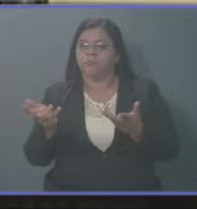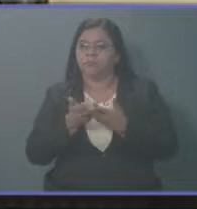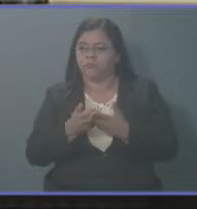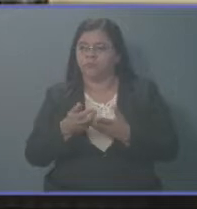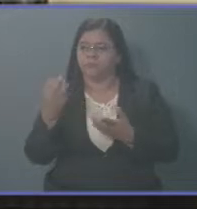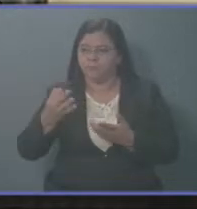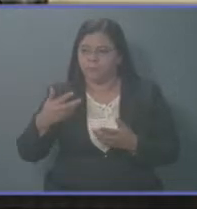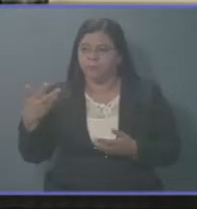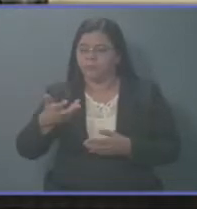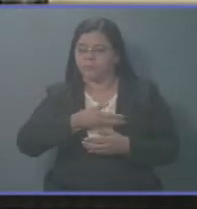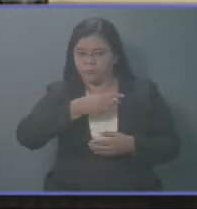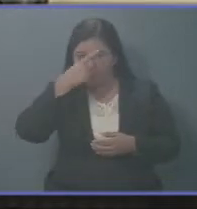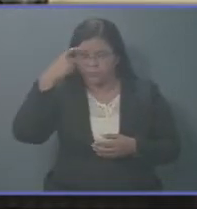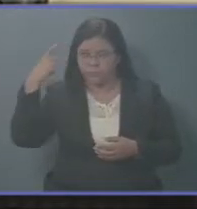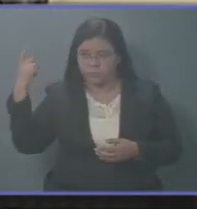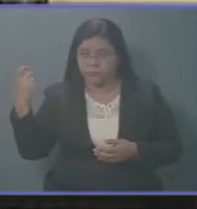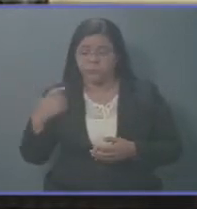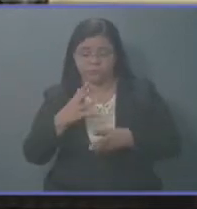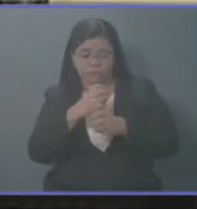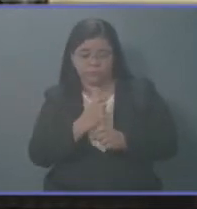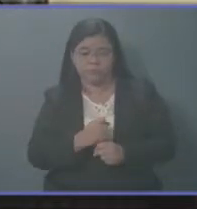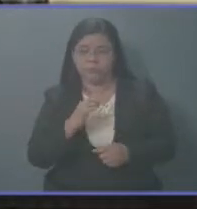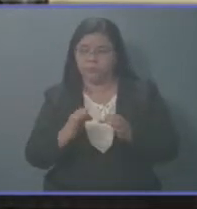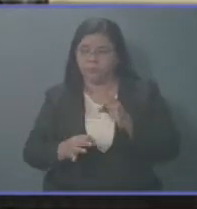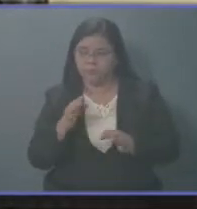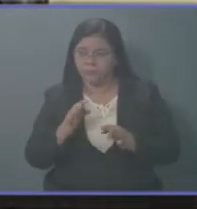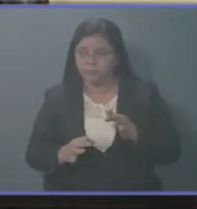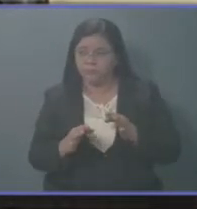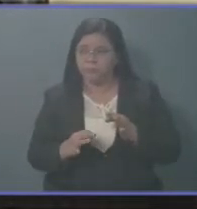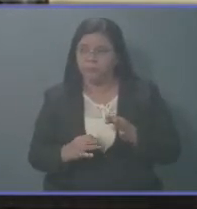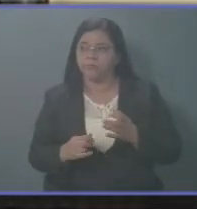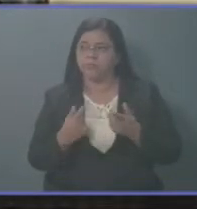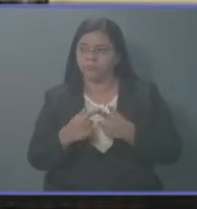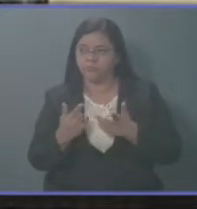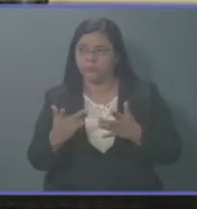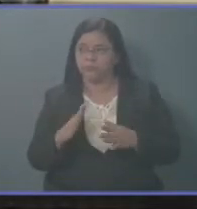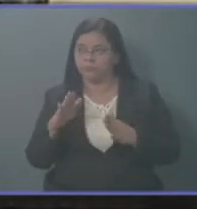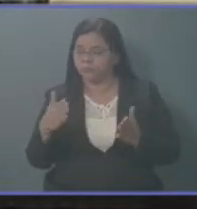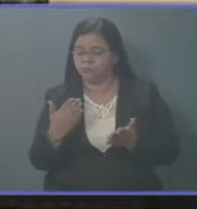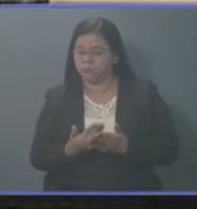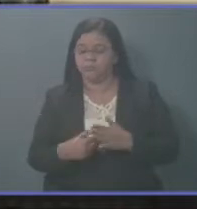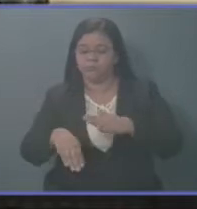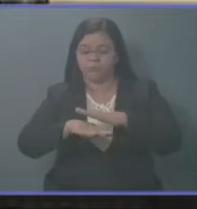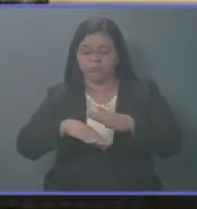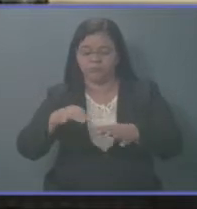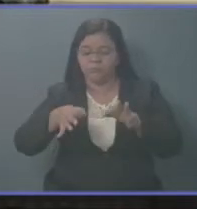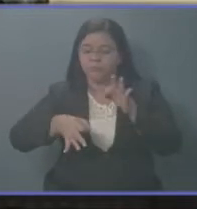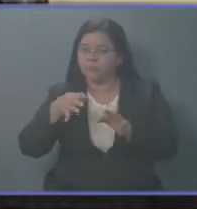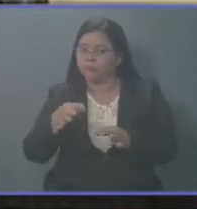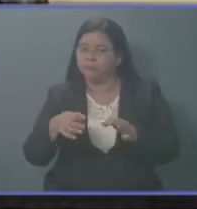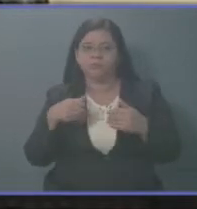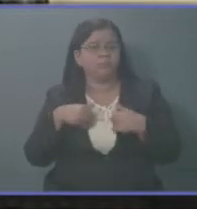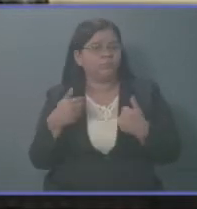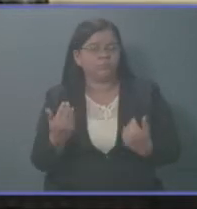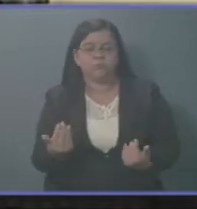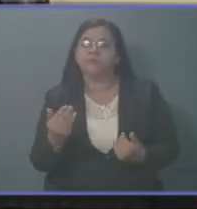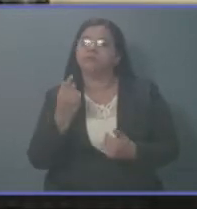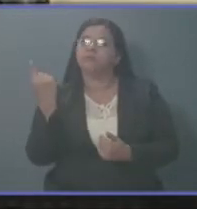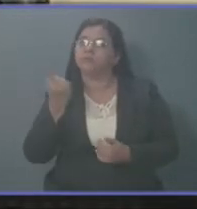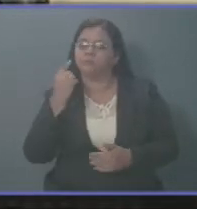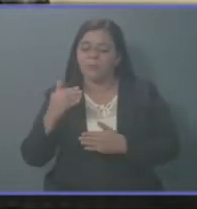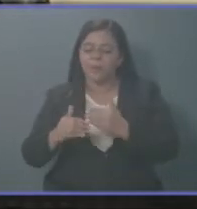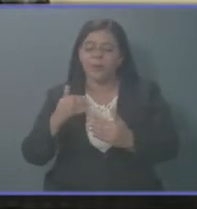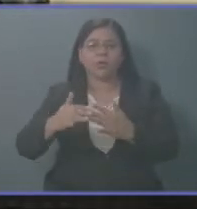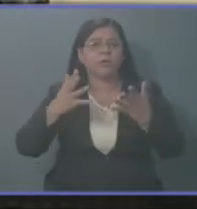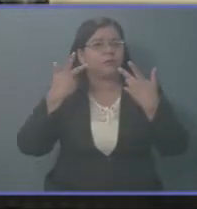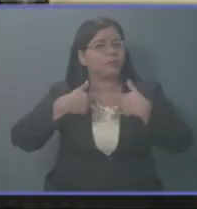de recordarse que por seguridad jurídica cabe entender la certeza que el individuo posee de que su situación jurídica no será modificada más que por procedimientos regulares